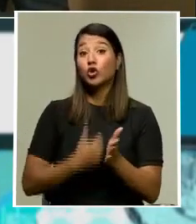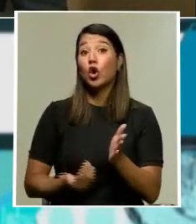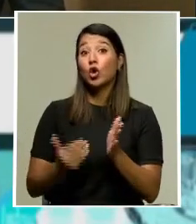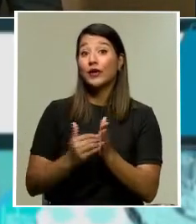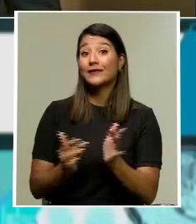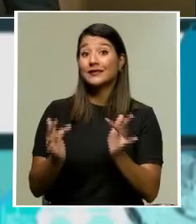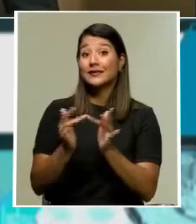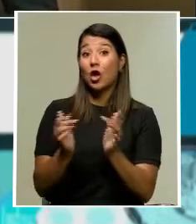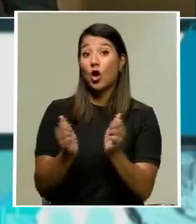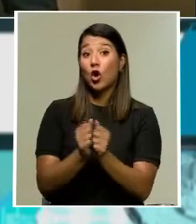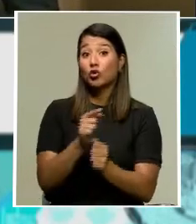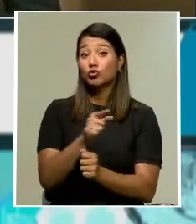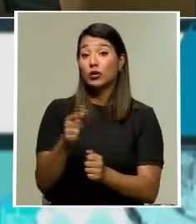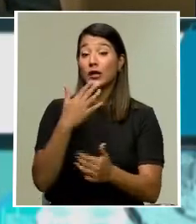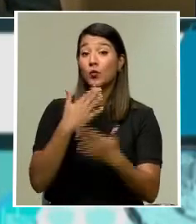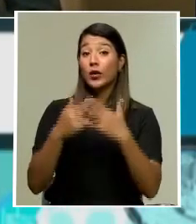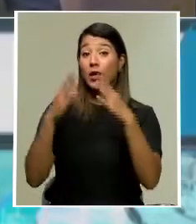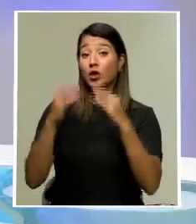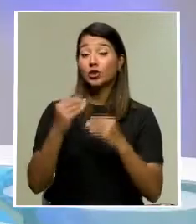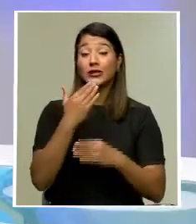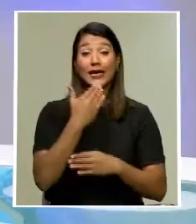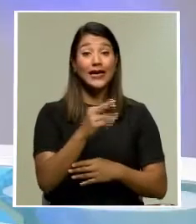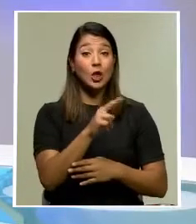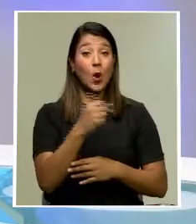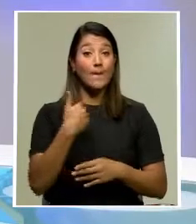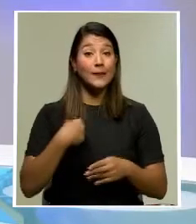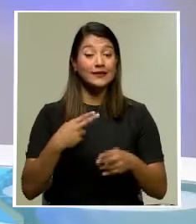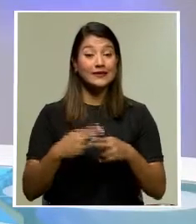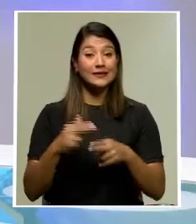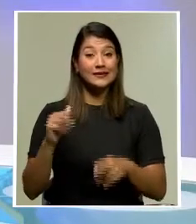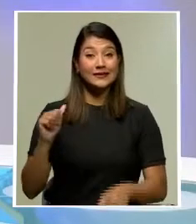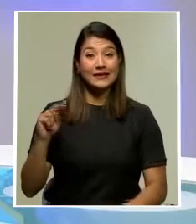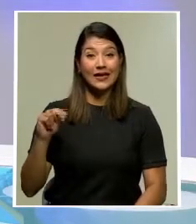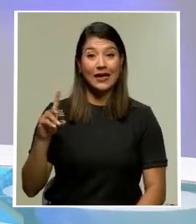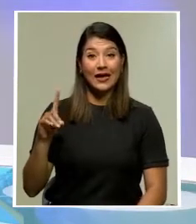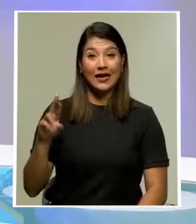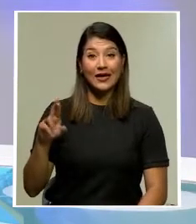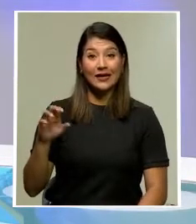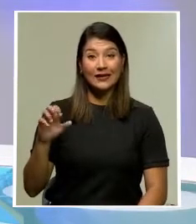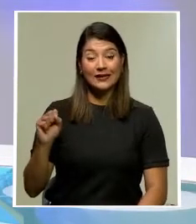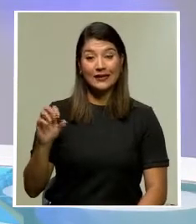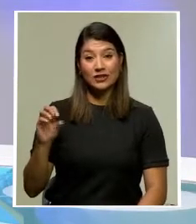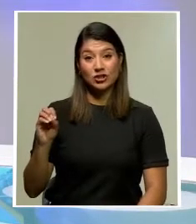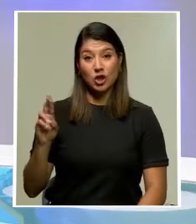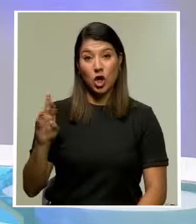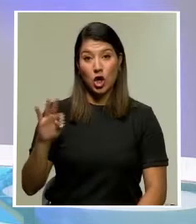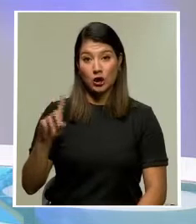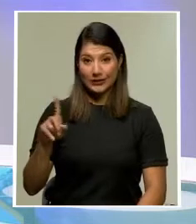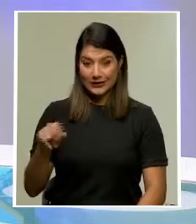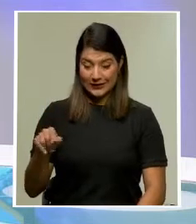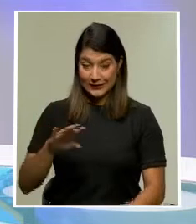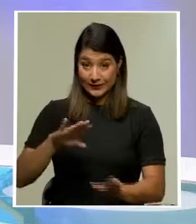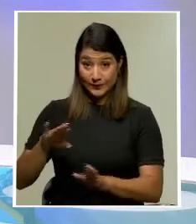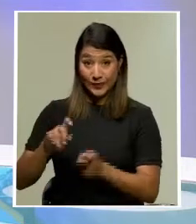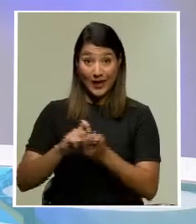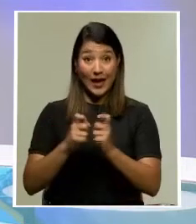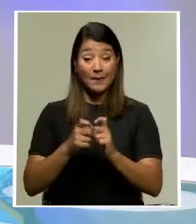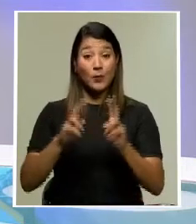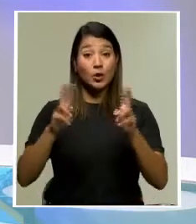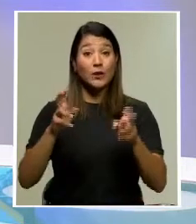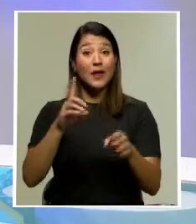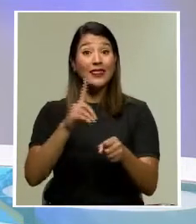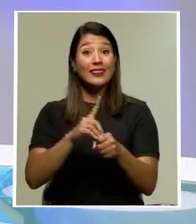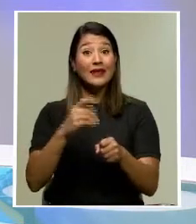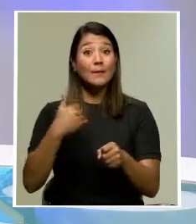noches. Muchas gracias a nuestro compañero Andrés Ortiz. Cambiamos de tema. Los diputados y diputadas